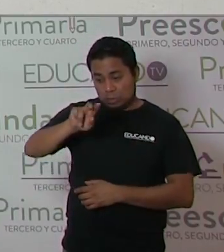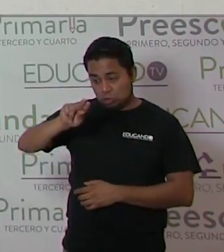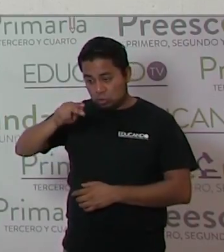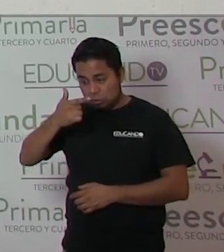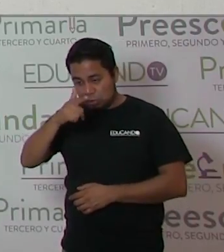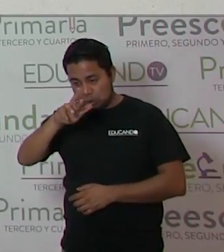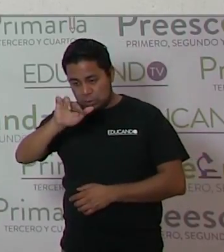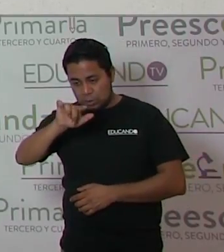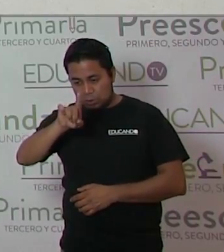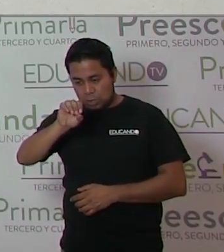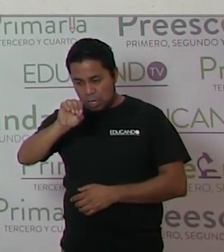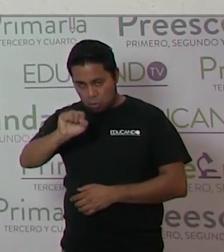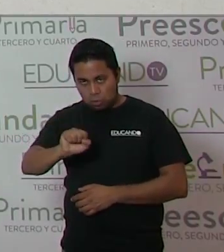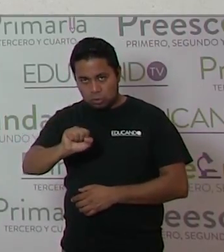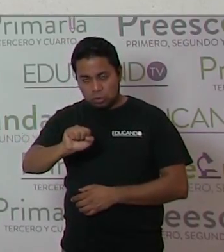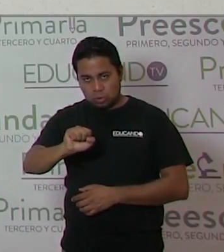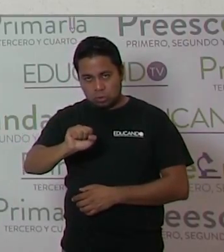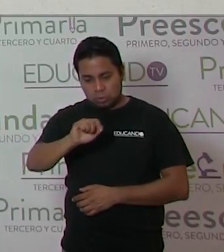180